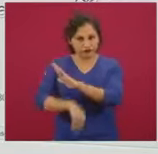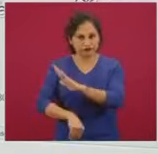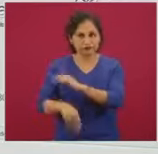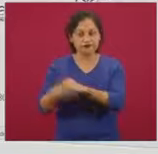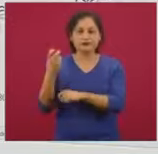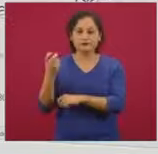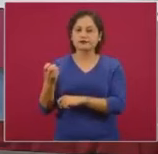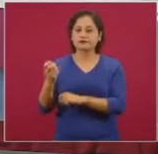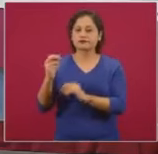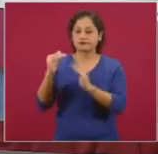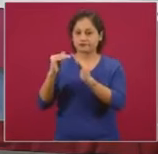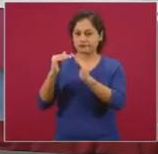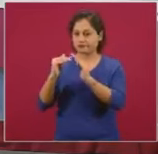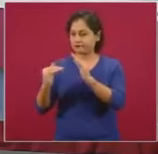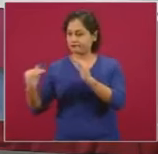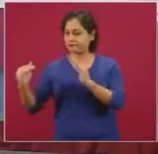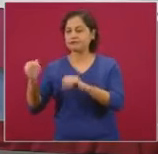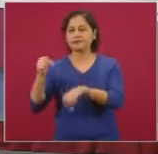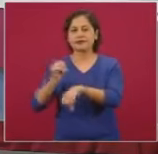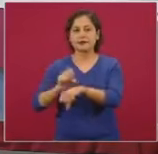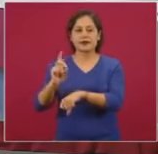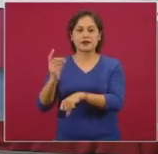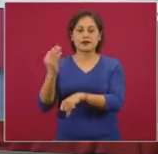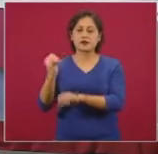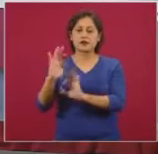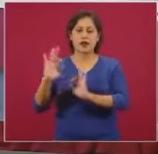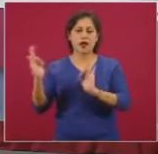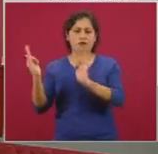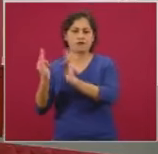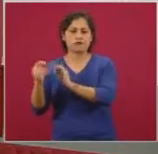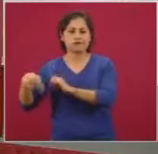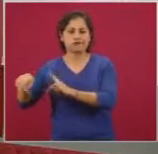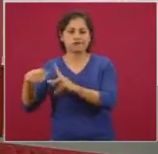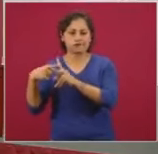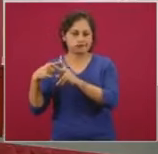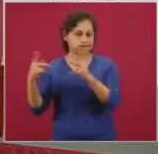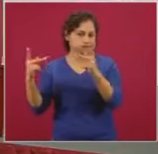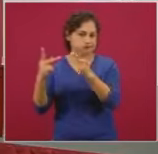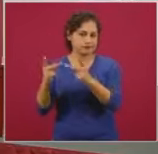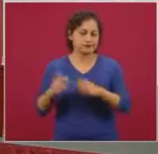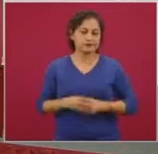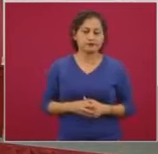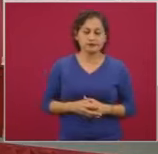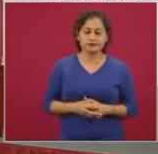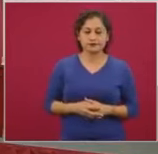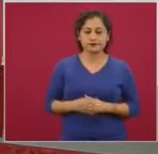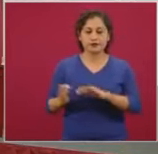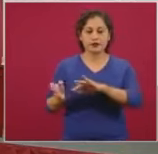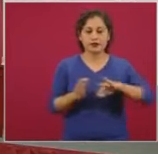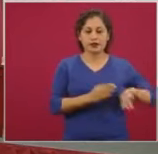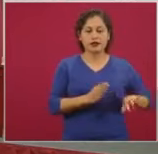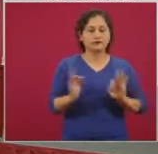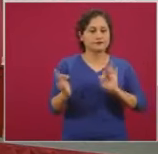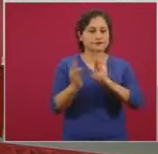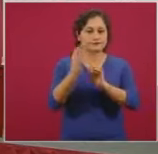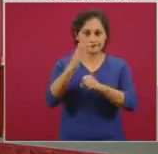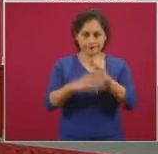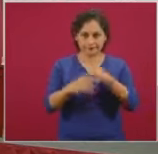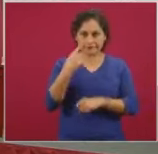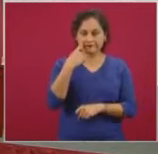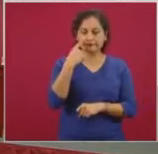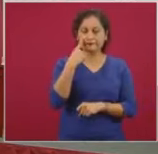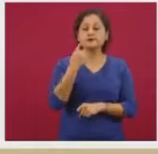y prácticamente ya en la semana 39, ya cerca de lo esperado. El siguiente estado, ya terminando,